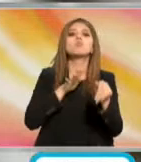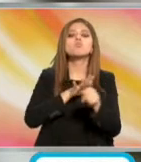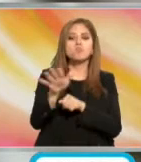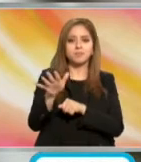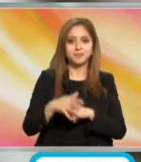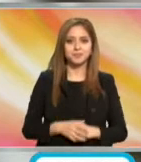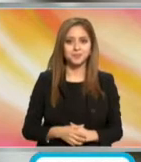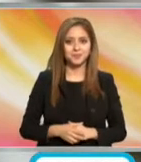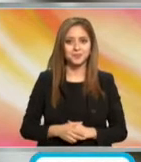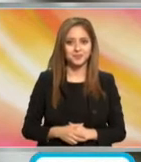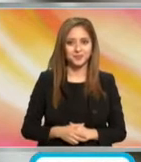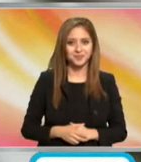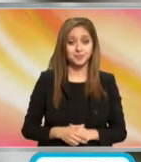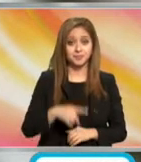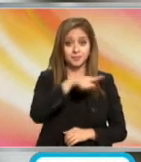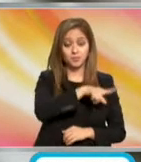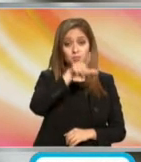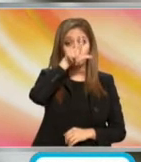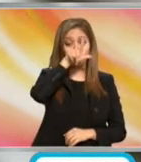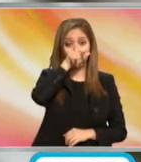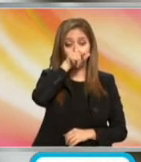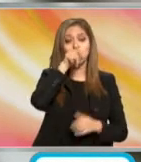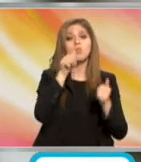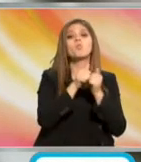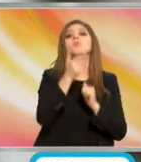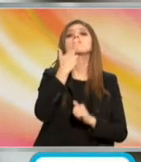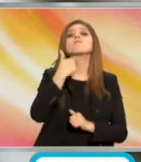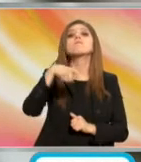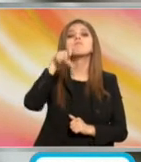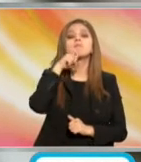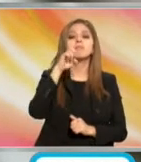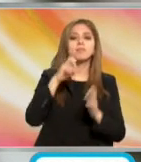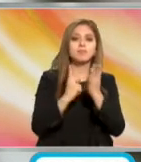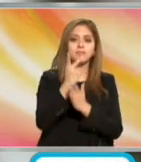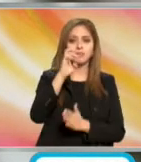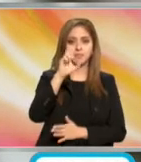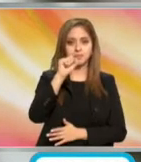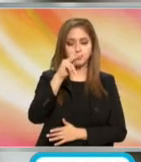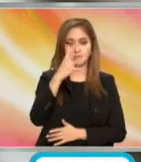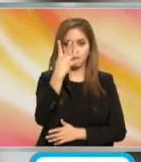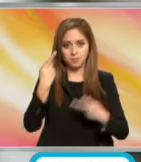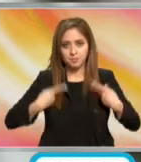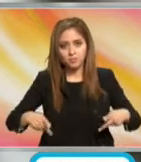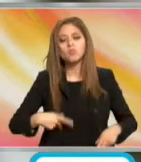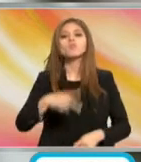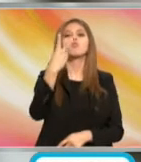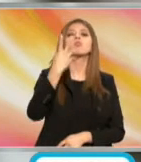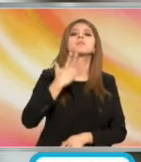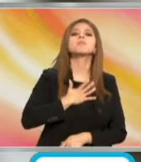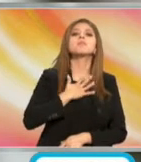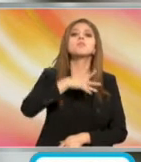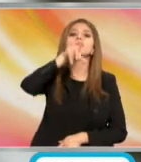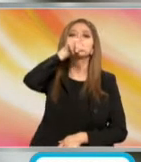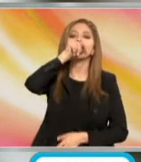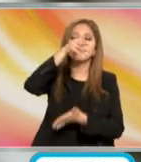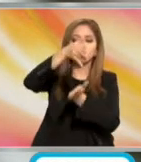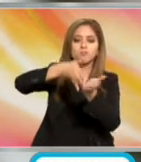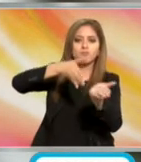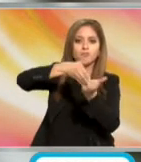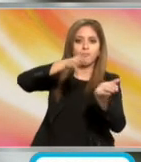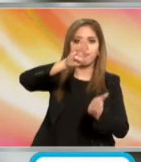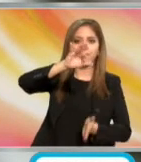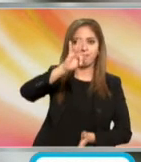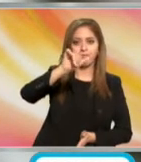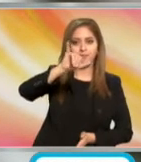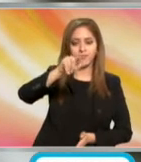entonces. Para este pollo con jitomate y espinaca, 4 porciones, necesitaremos 2 pechugas de pollo cortadas en